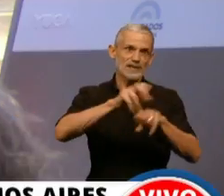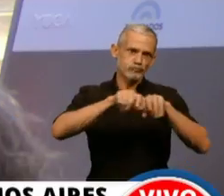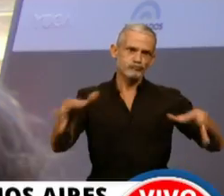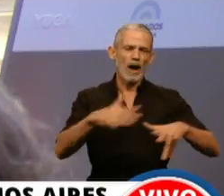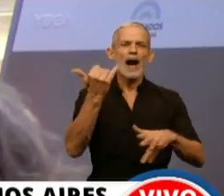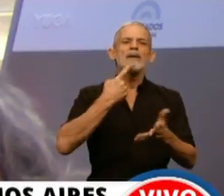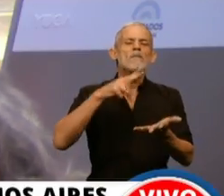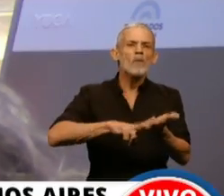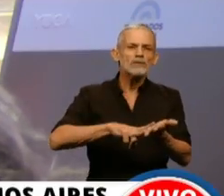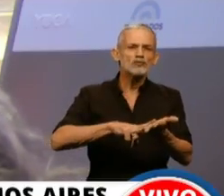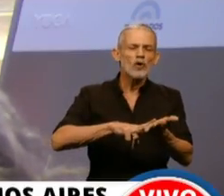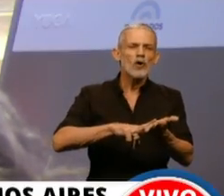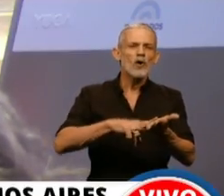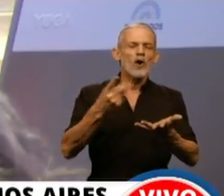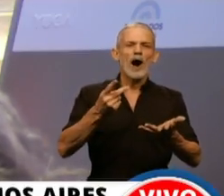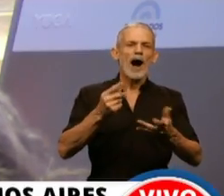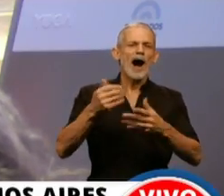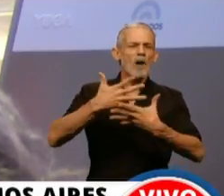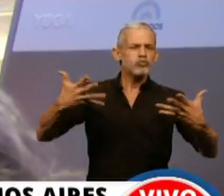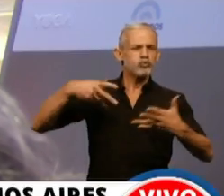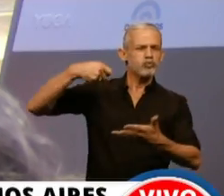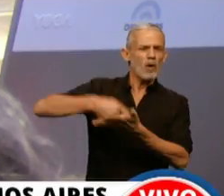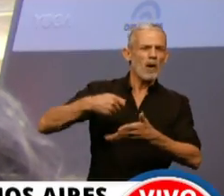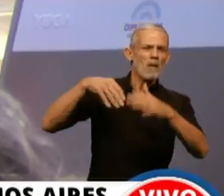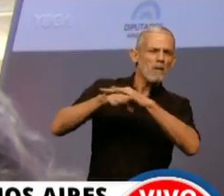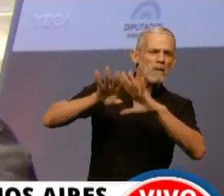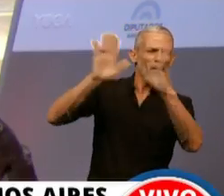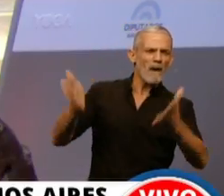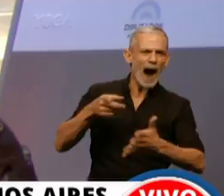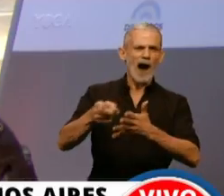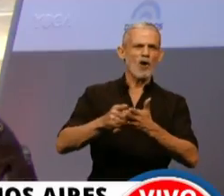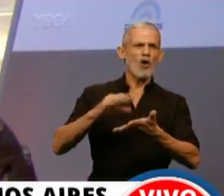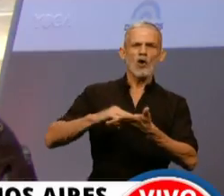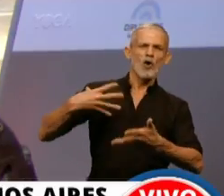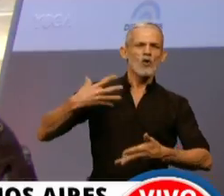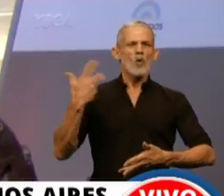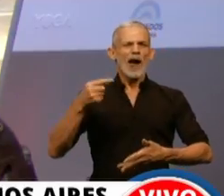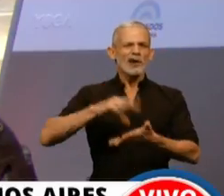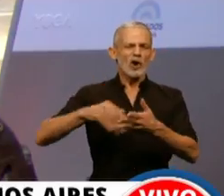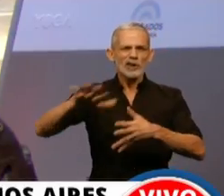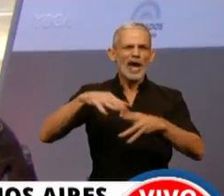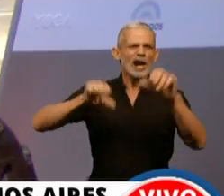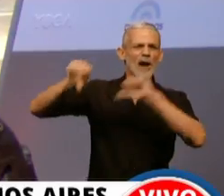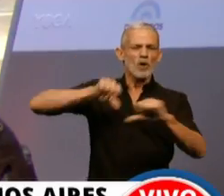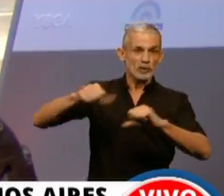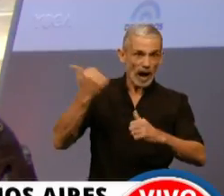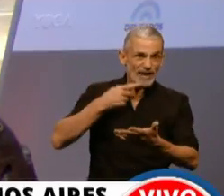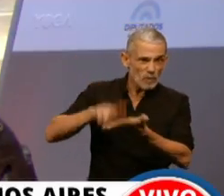hay un impuesto a las grandes ganancias de los bancos de las multinacionales de los terratenientes laboratorios